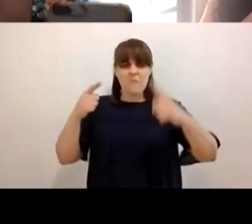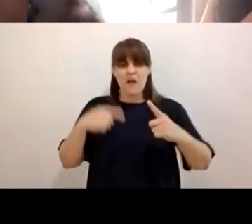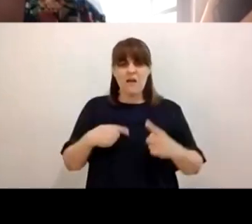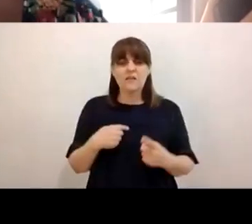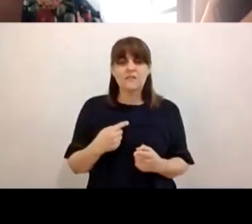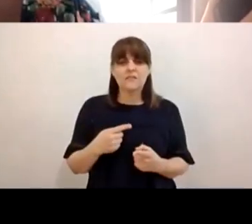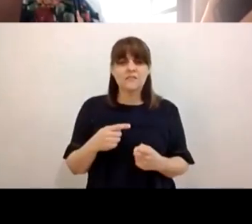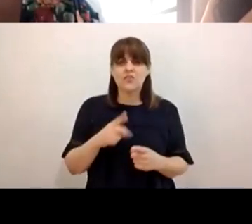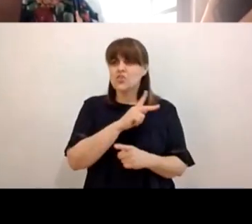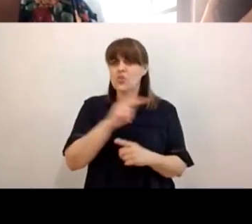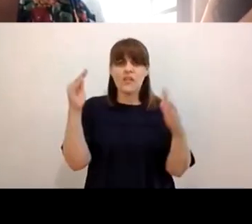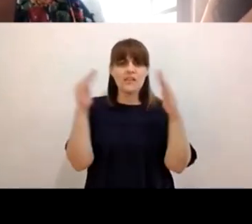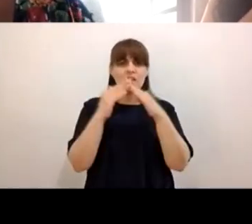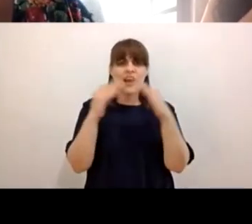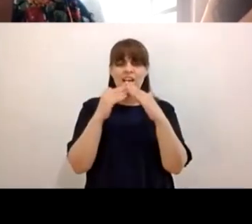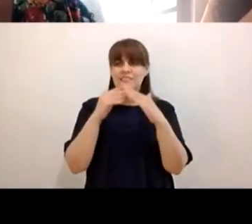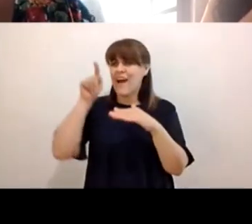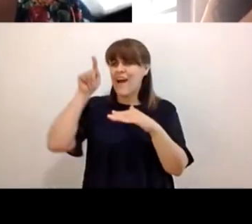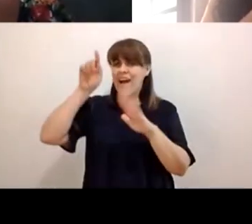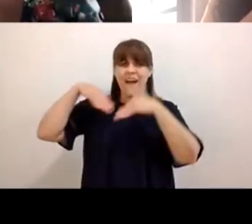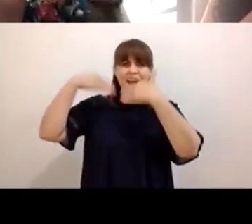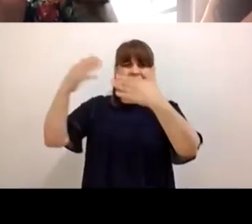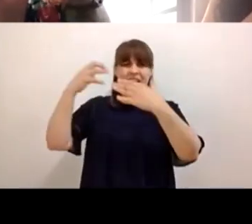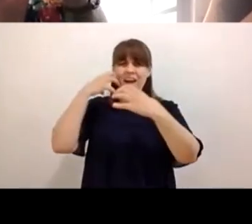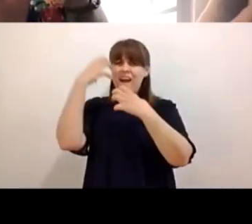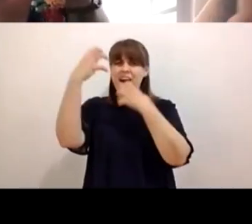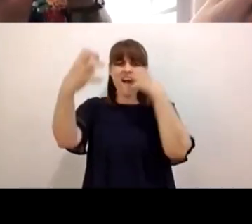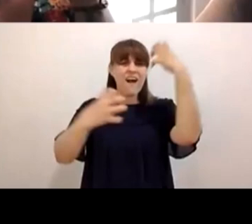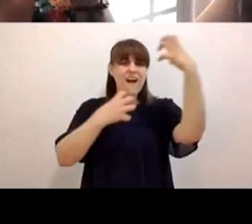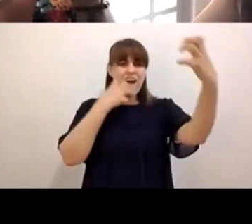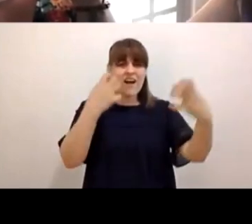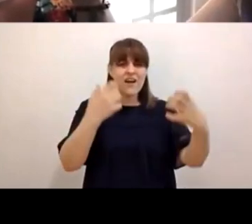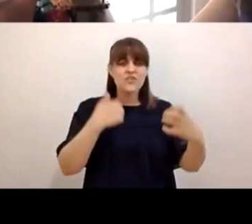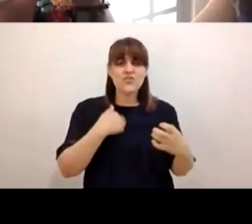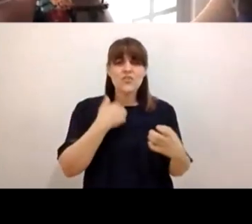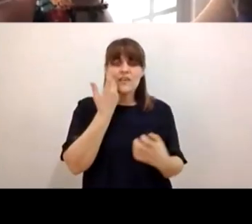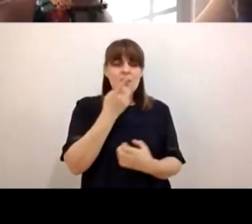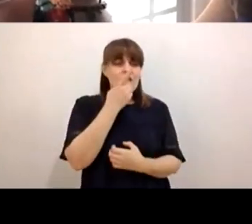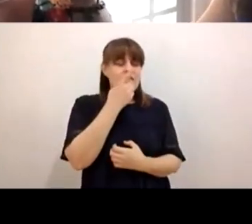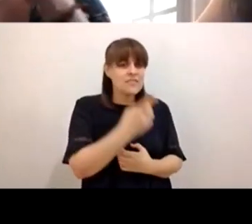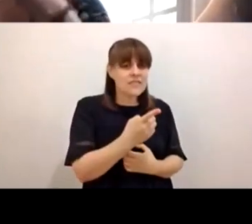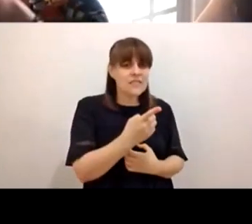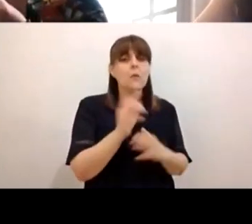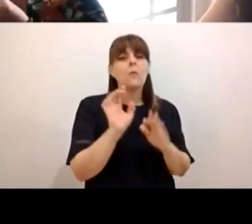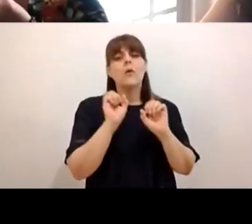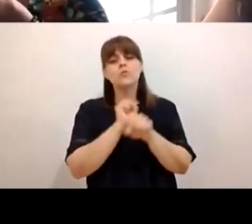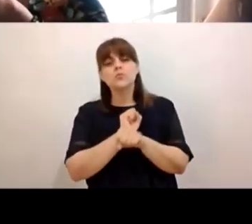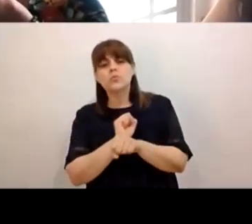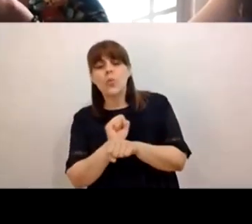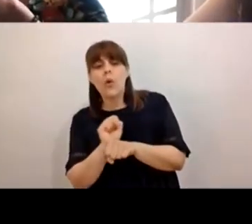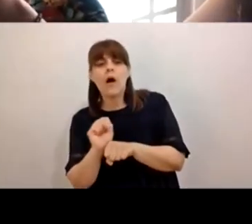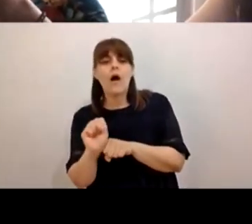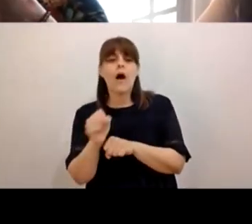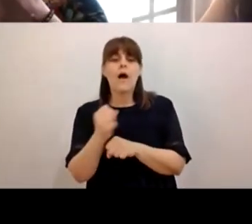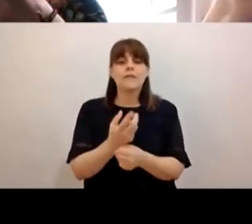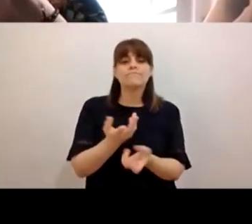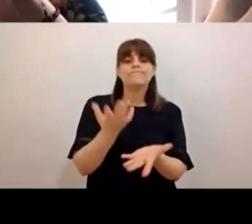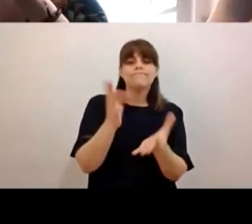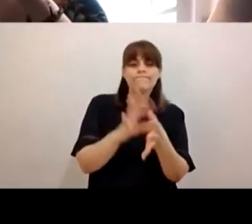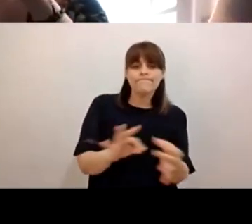decibeles altísimos y lo que uno trata de decírselo en otro tono más suave